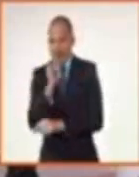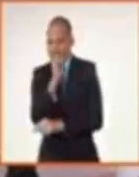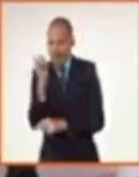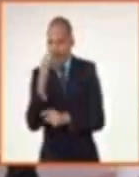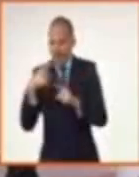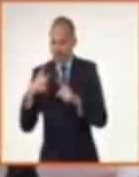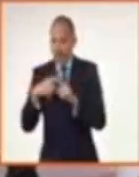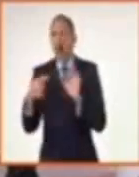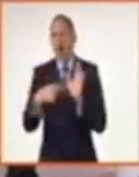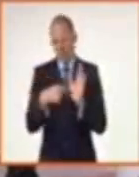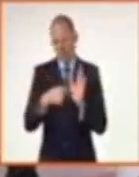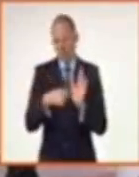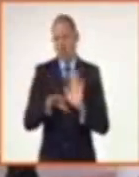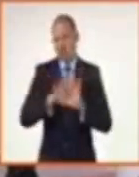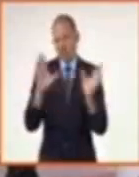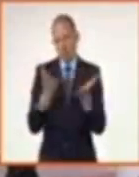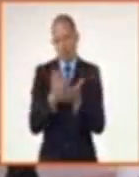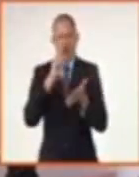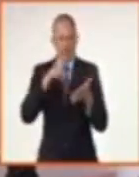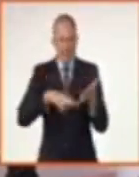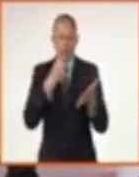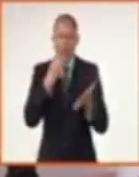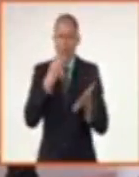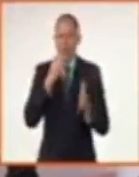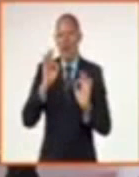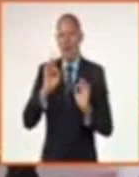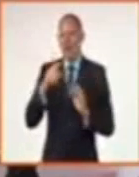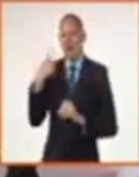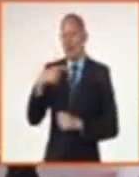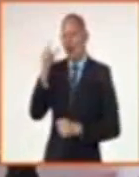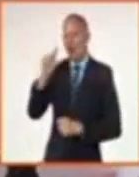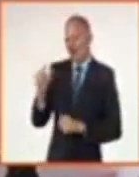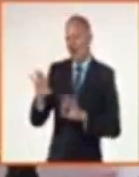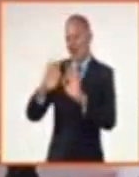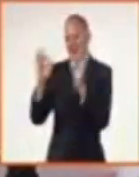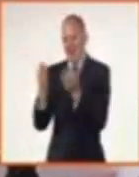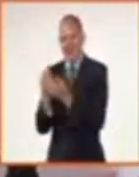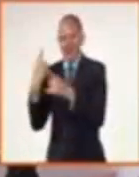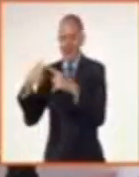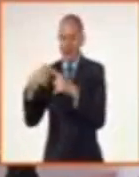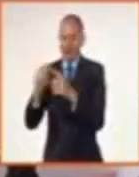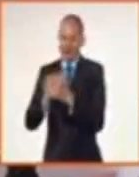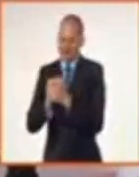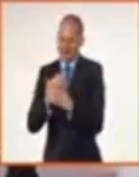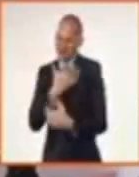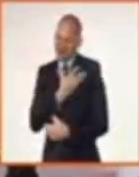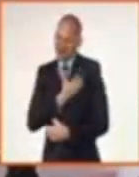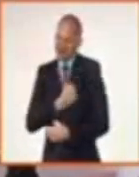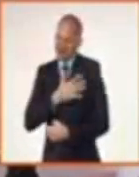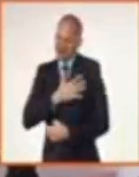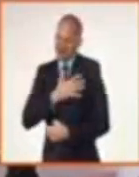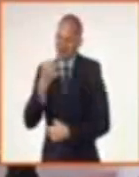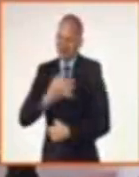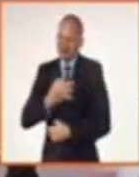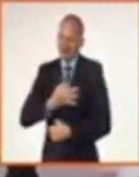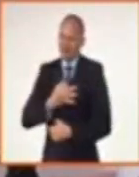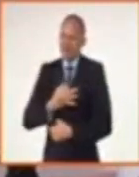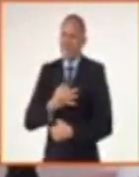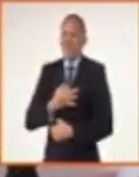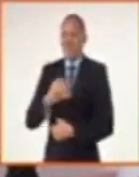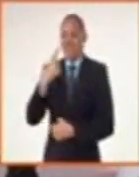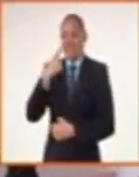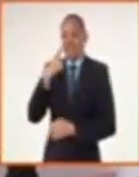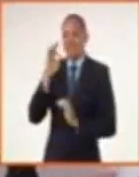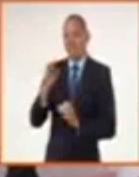supuesto desde Cuba nuestro entrañable afecto a su familia, a su viuda y a nosotros, que fue